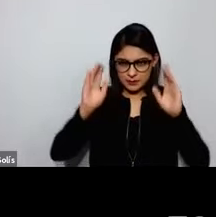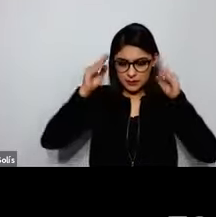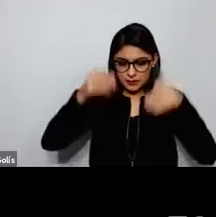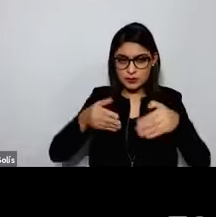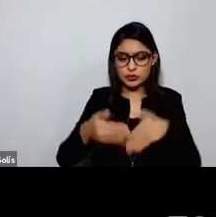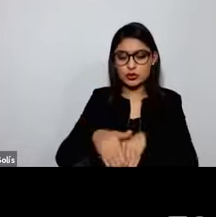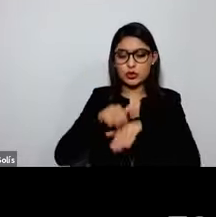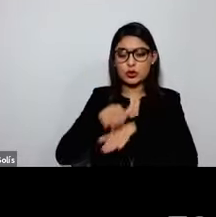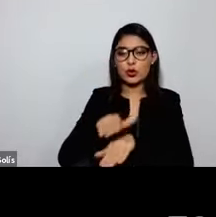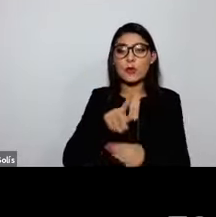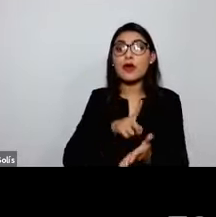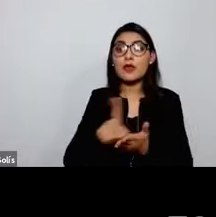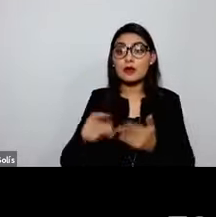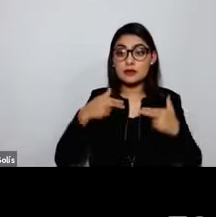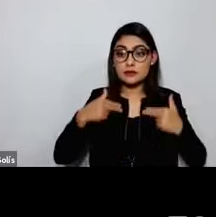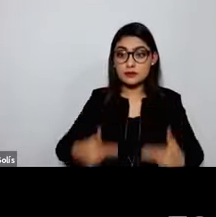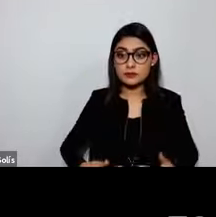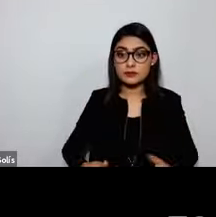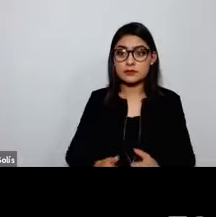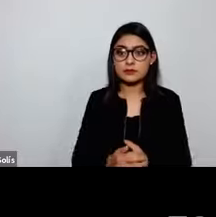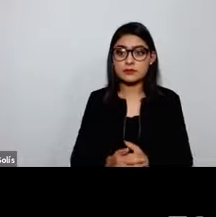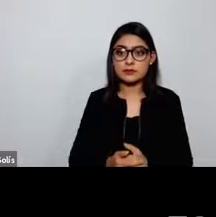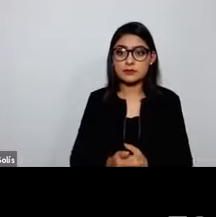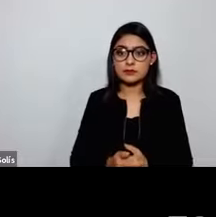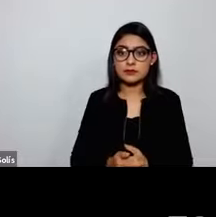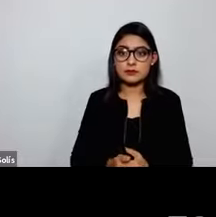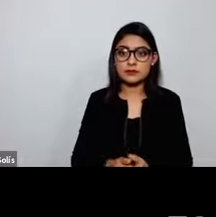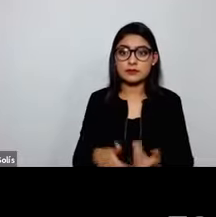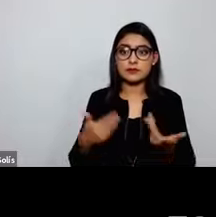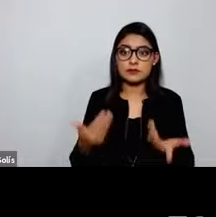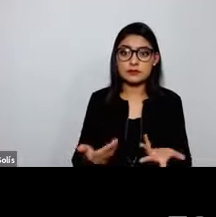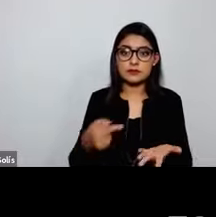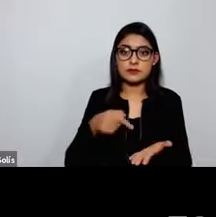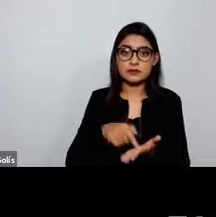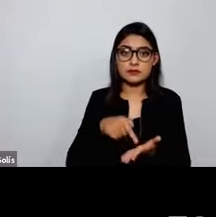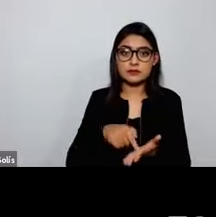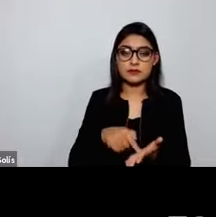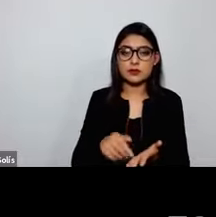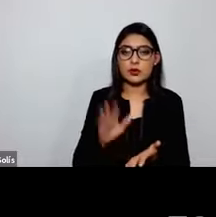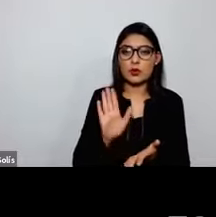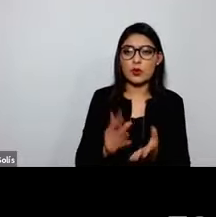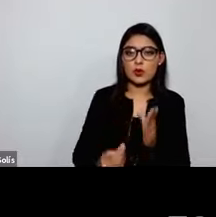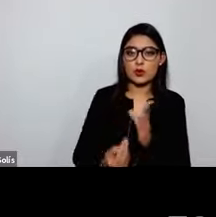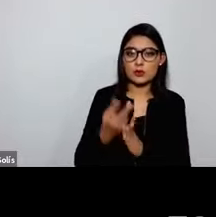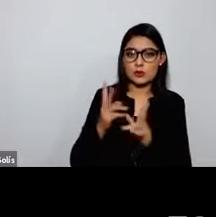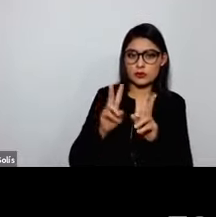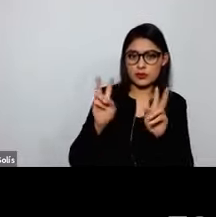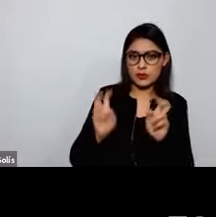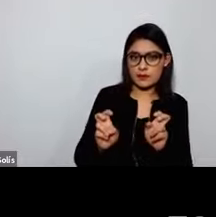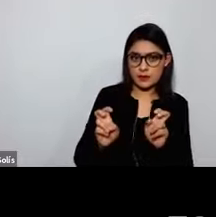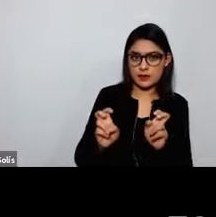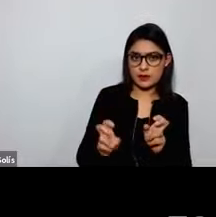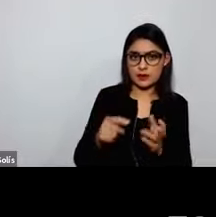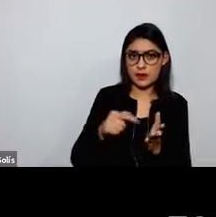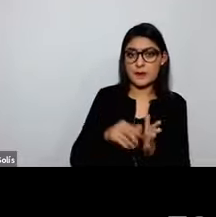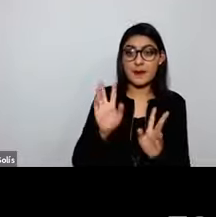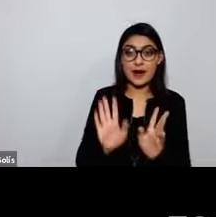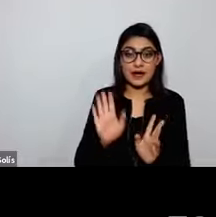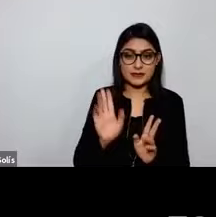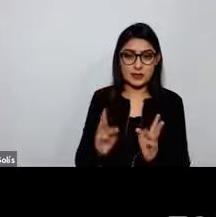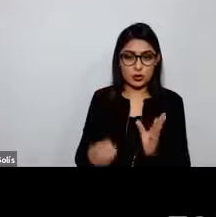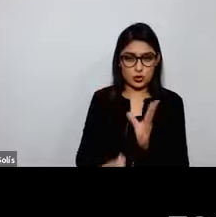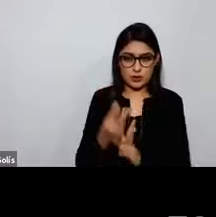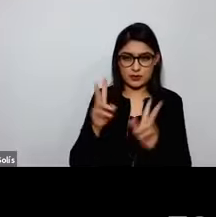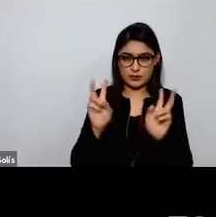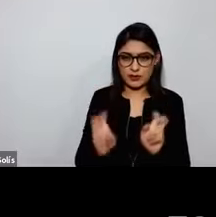quien sigue hablando de esa gran reforma como algo relativamente novedoso. Aparentemente lo es, pero en realidad estamos